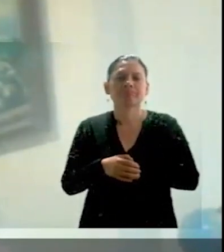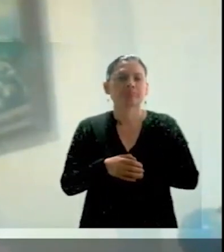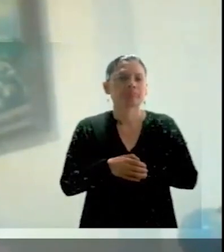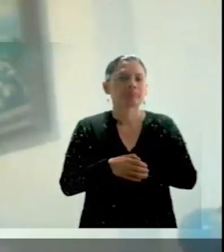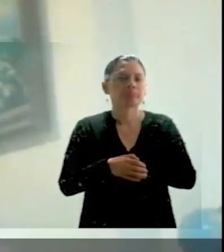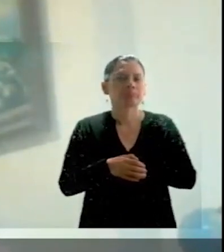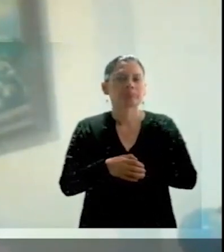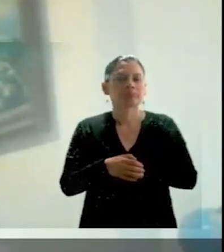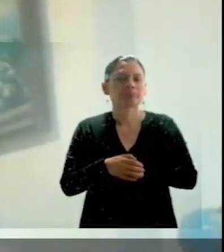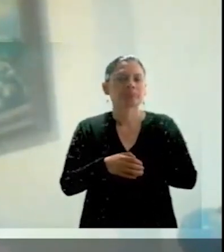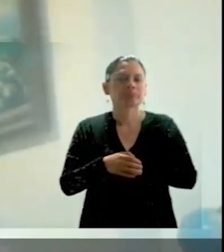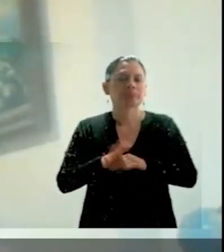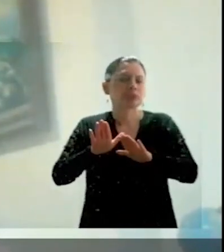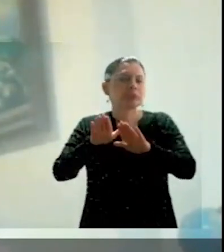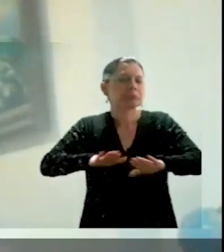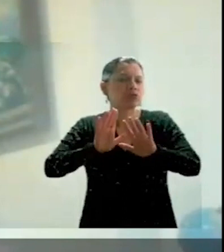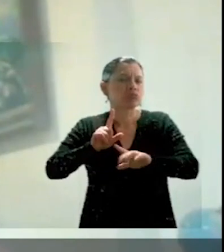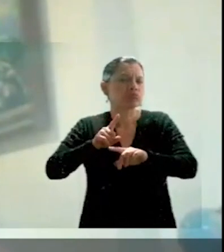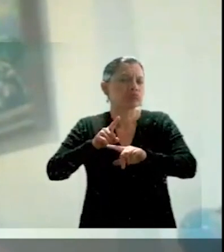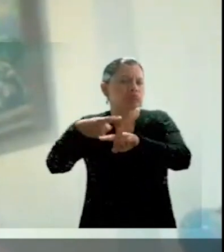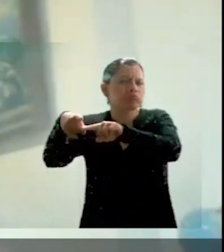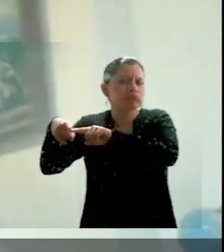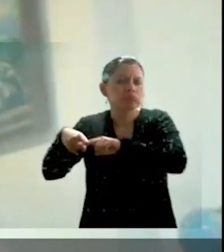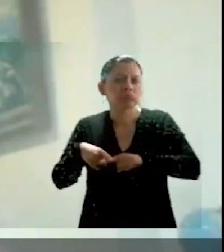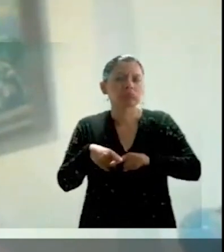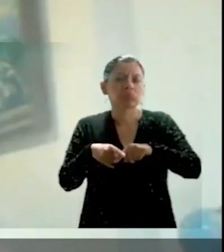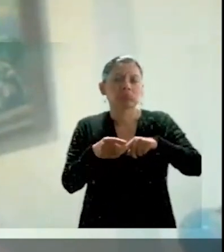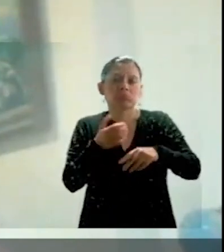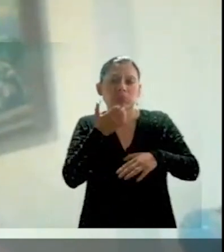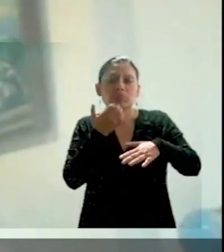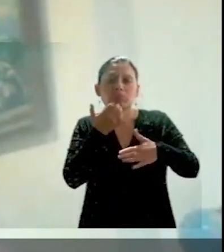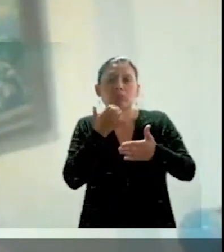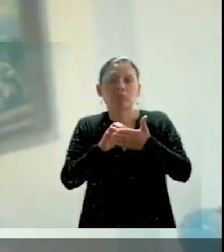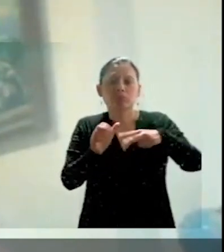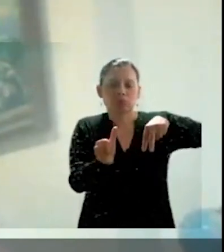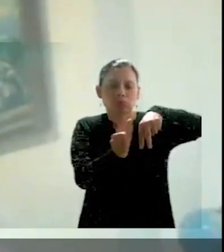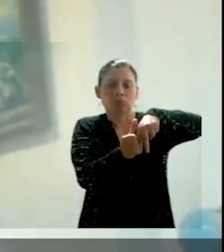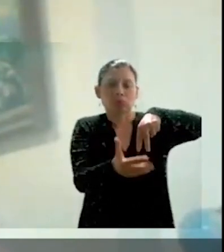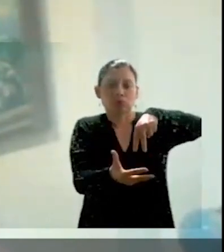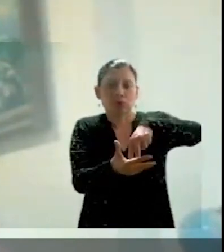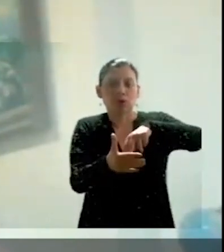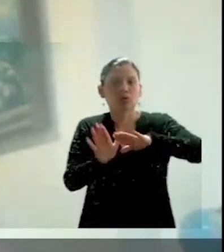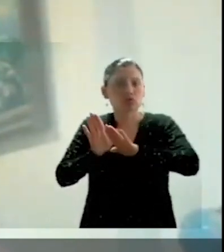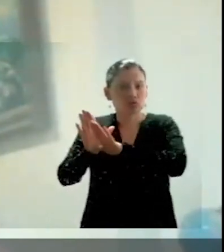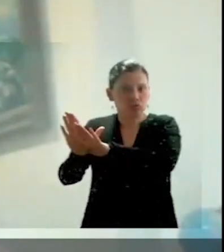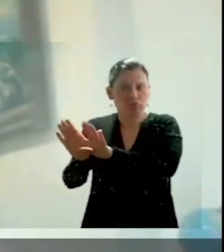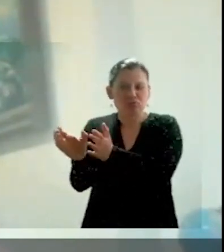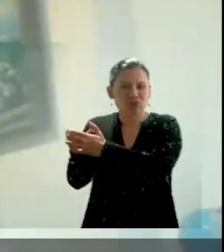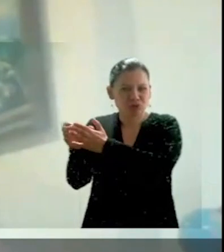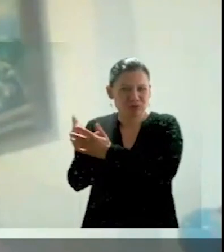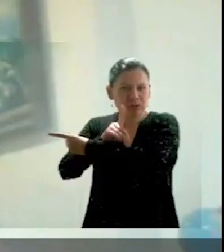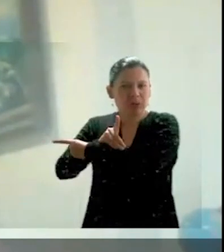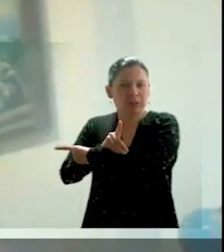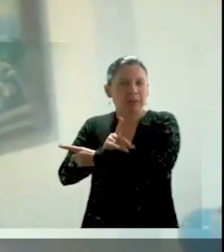digamos, en otros escenarios. Podría interponer la tutela contra esa corporación, pero